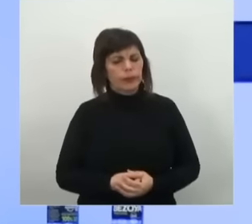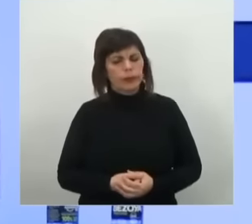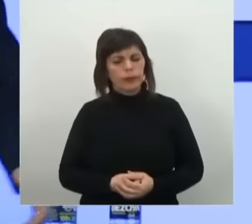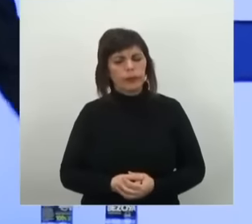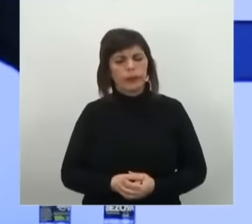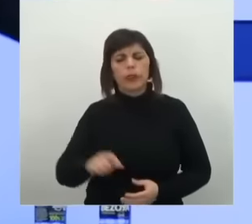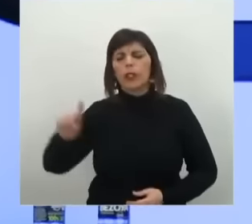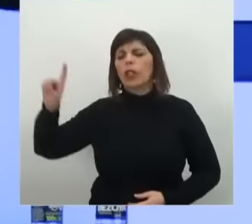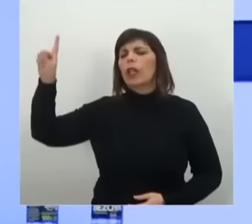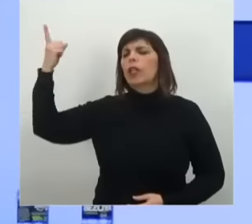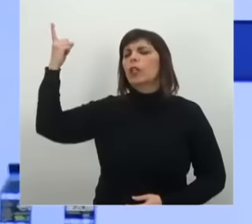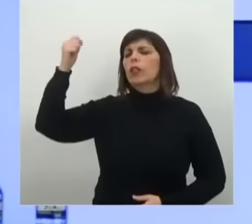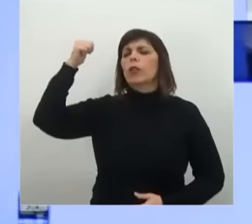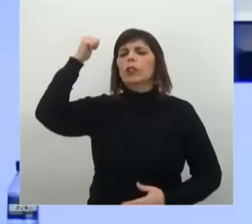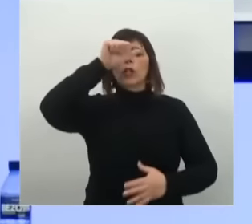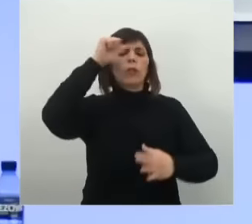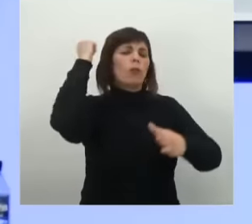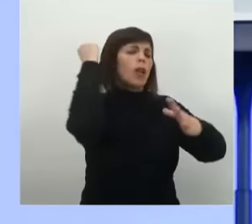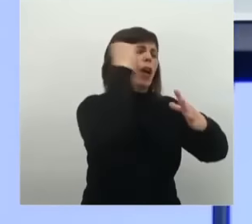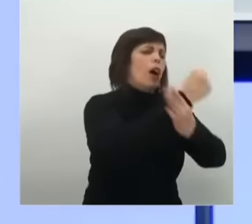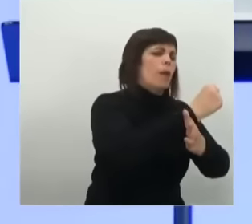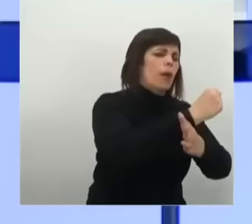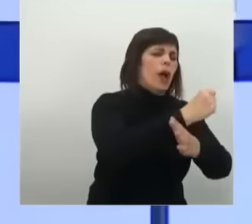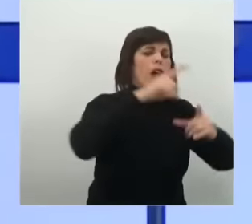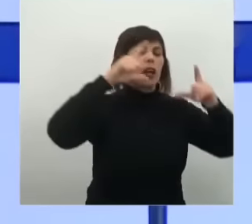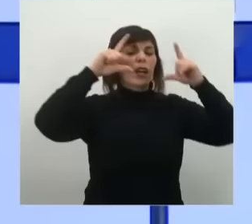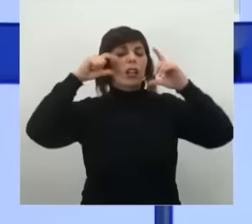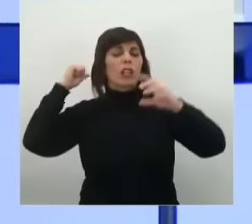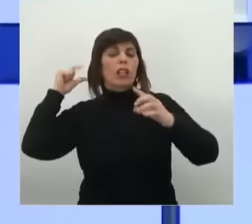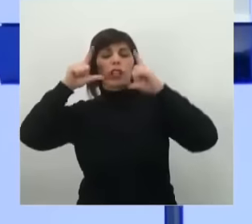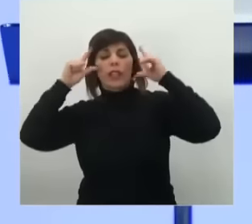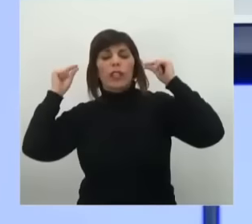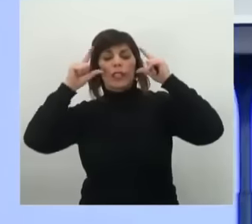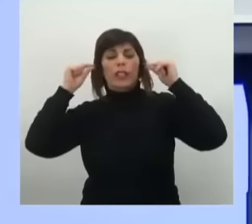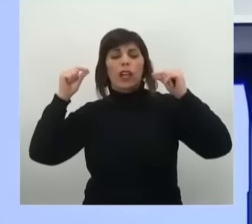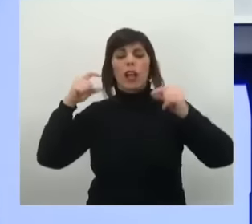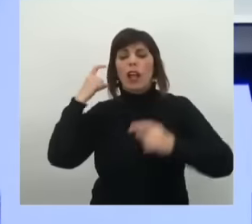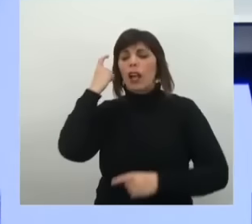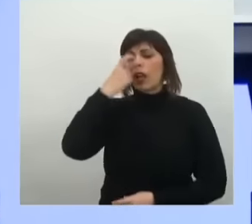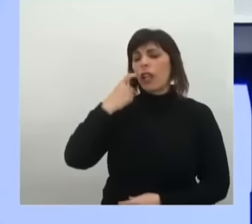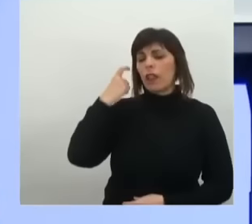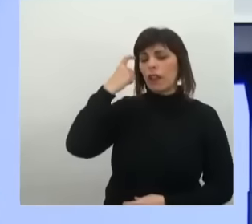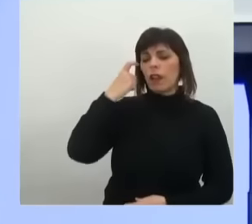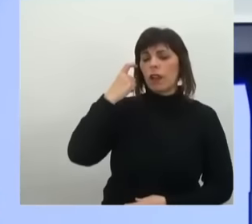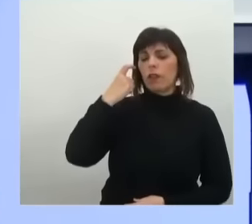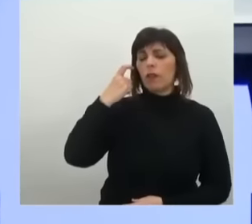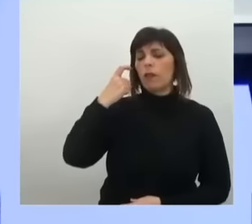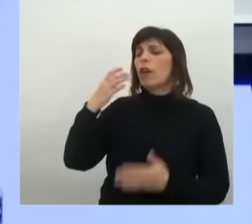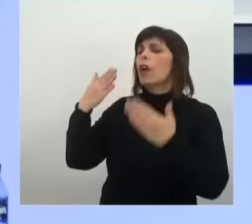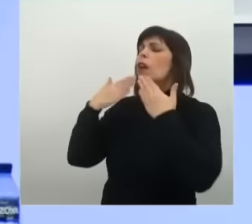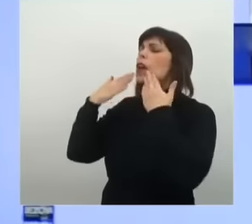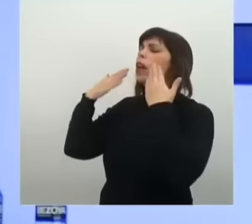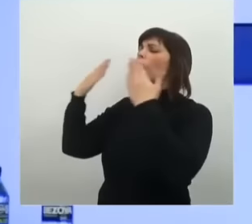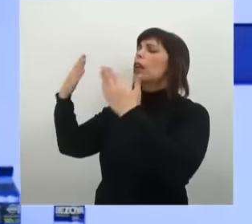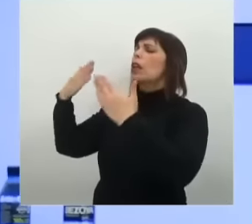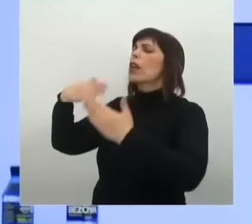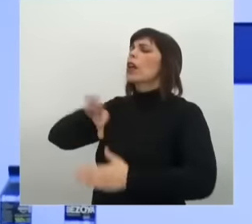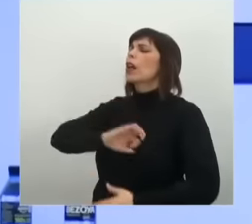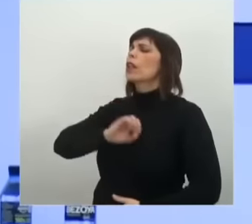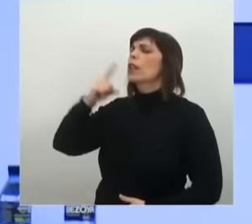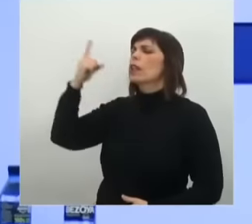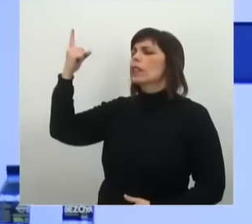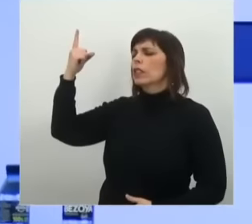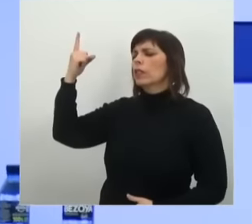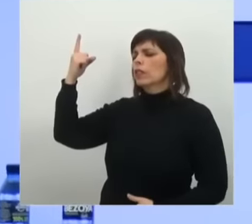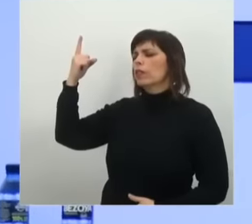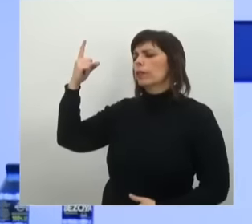orar Dios de Abraham de Isaac y de Jacob te damos gracias señor señor